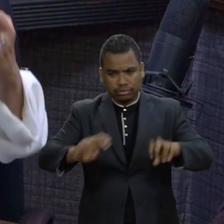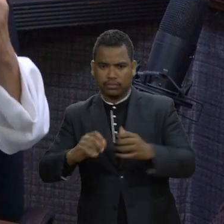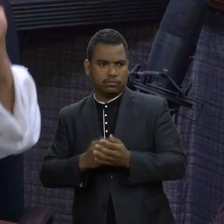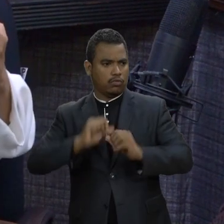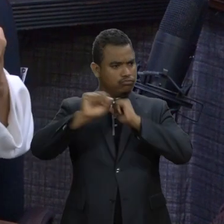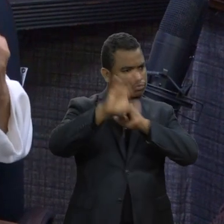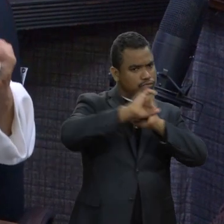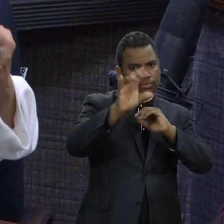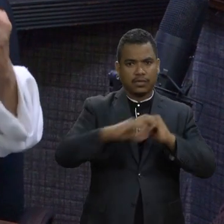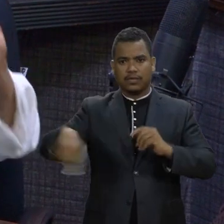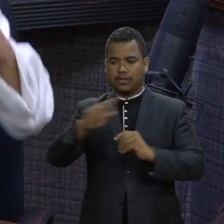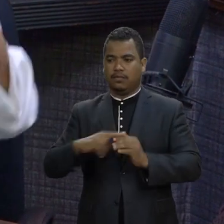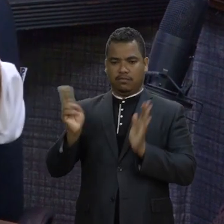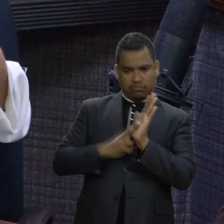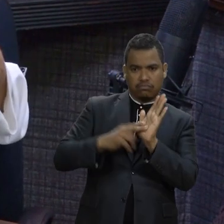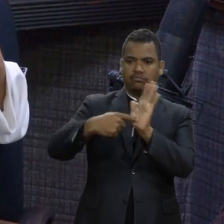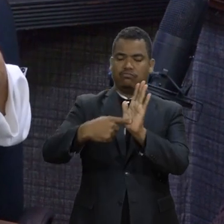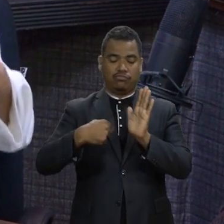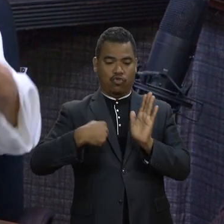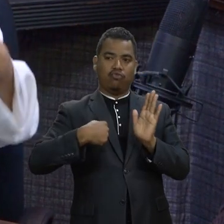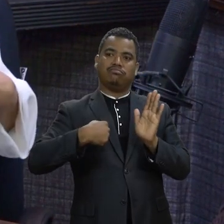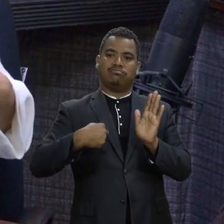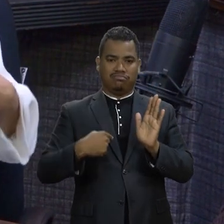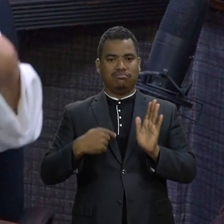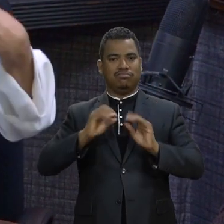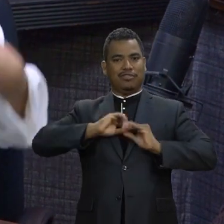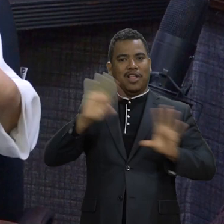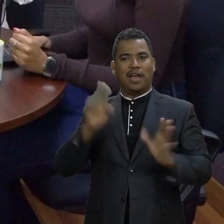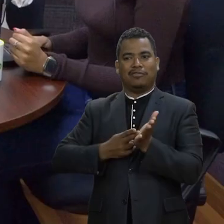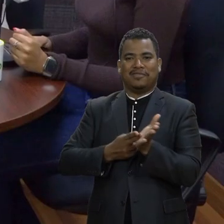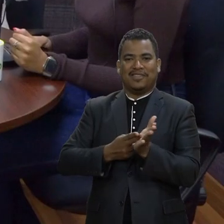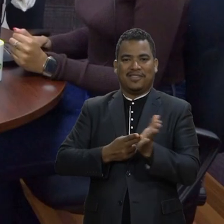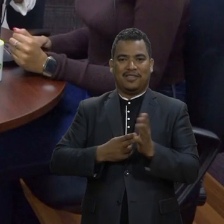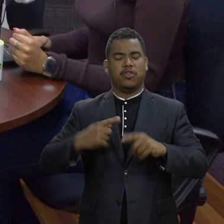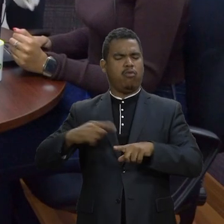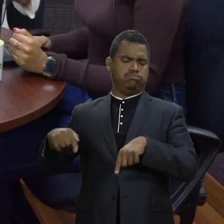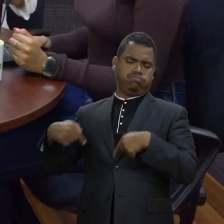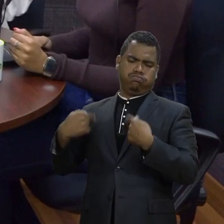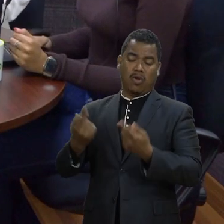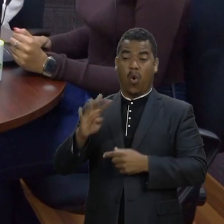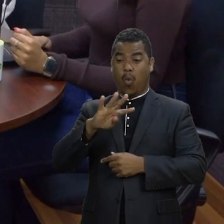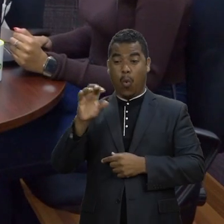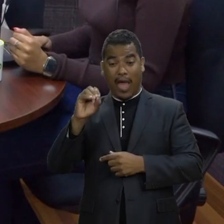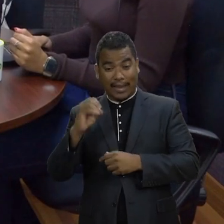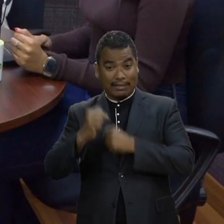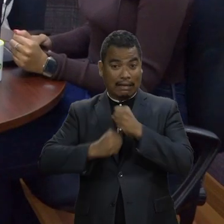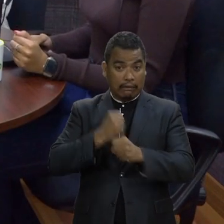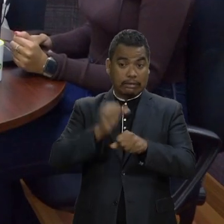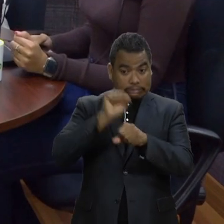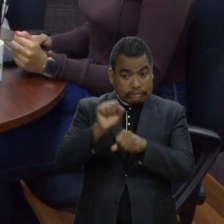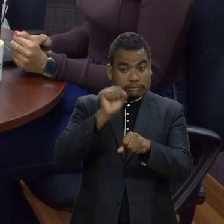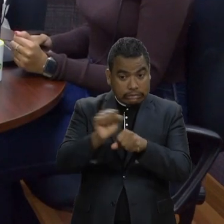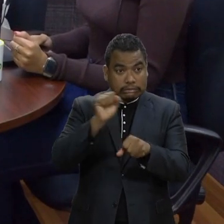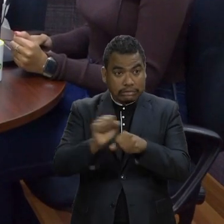analizado y que es lo que nosotros pensamos y lo que pensamos de corazón y con la certeza de lo investigado. Sí, podemos confirmar que